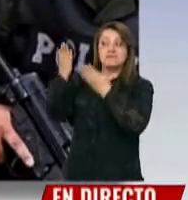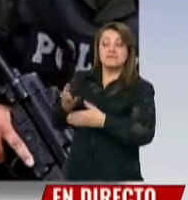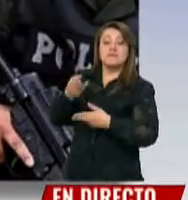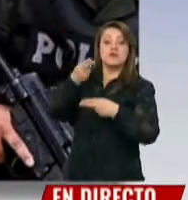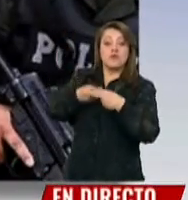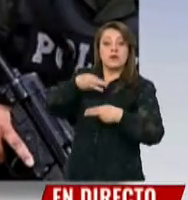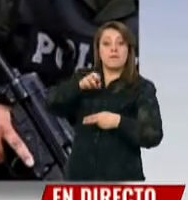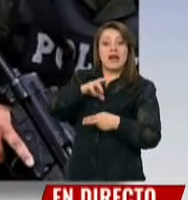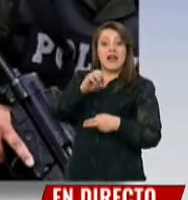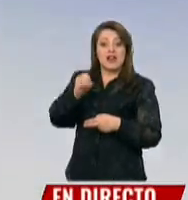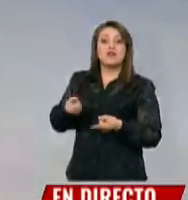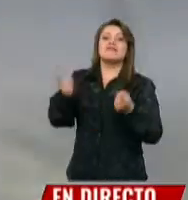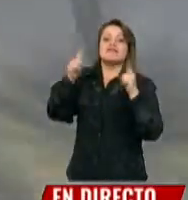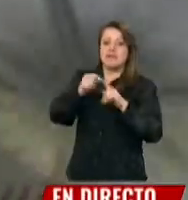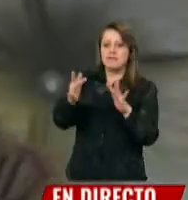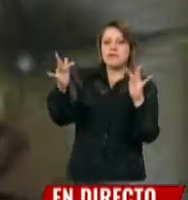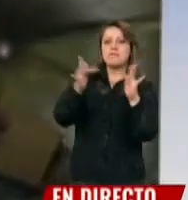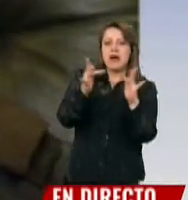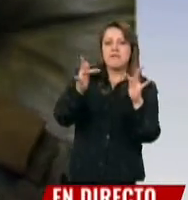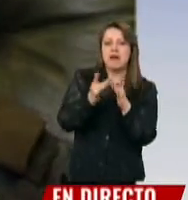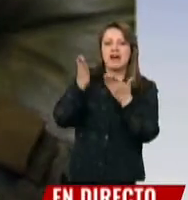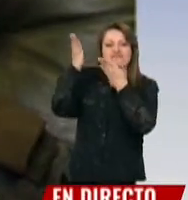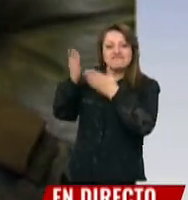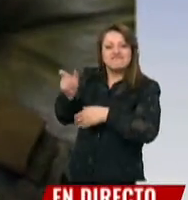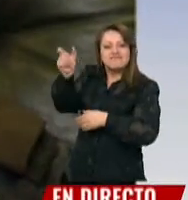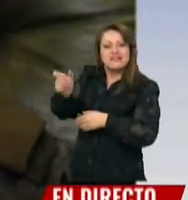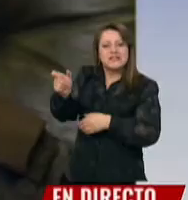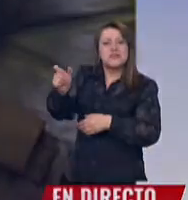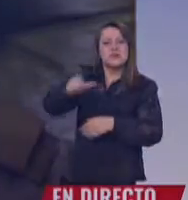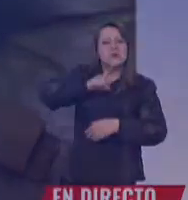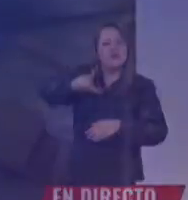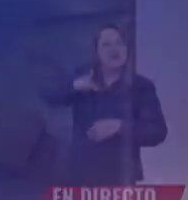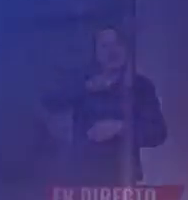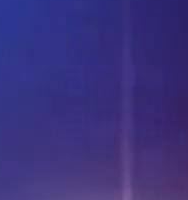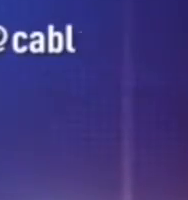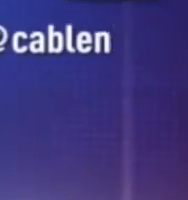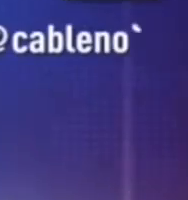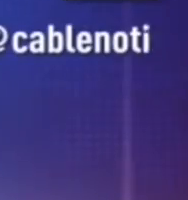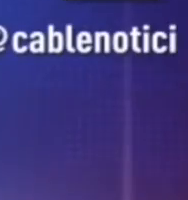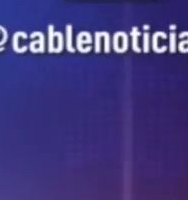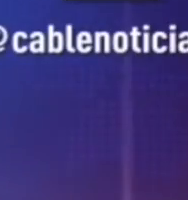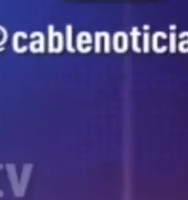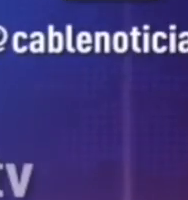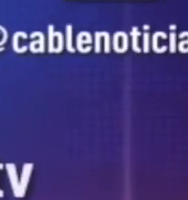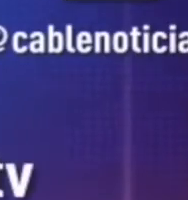Antonio Gil también tendría nexos con el general Flavio Buitrago, quien fue investigado por enriquecimiento.